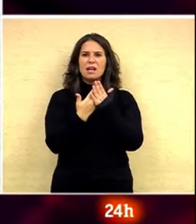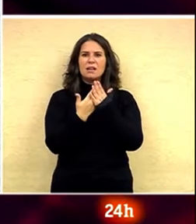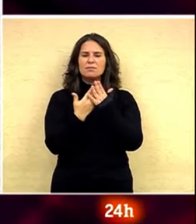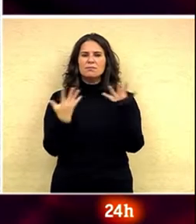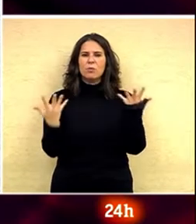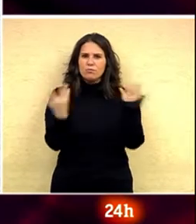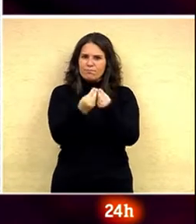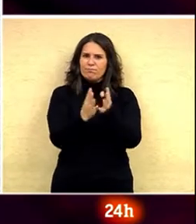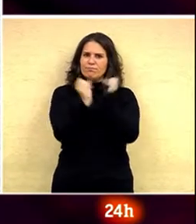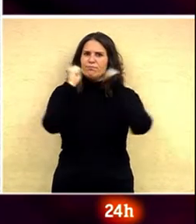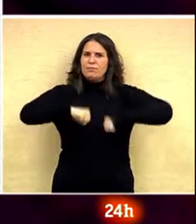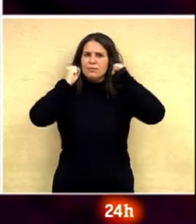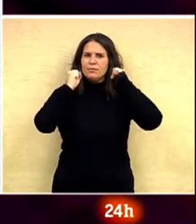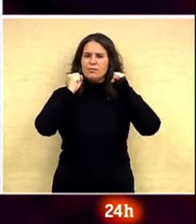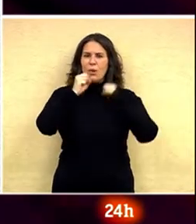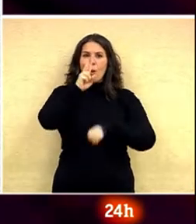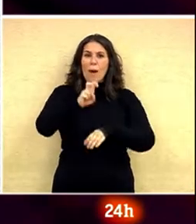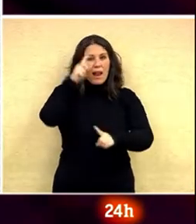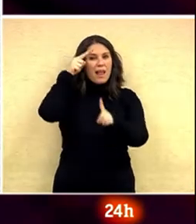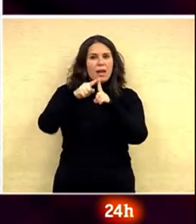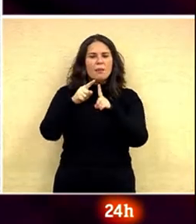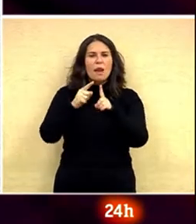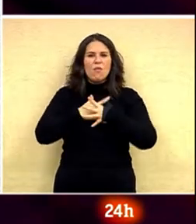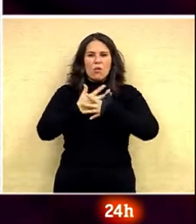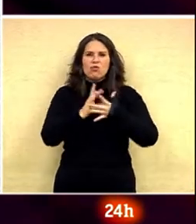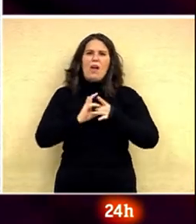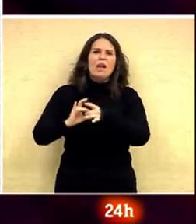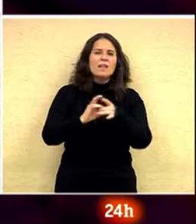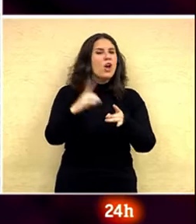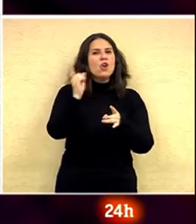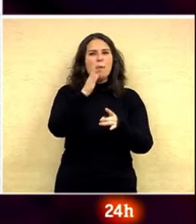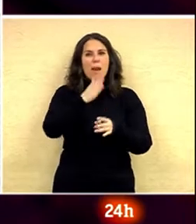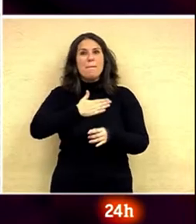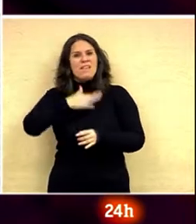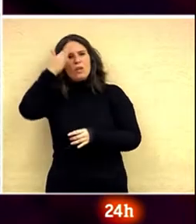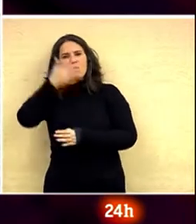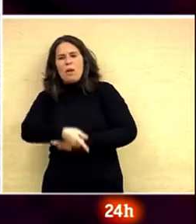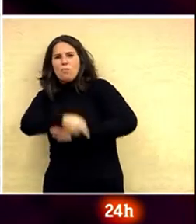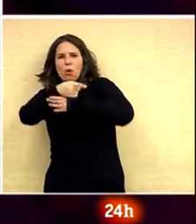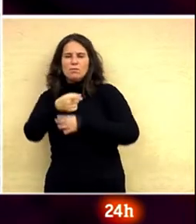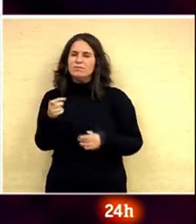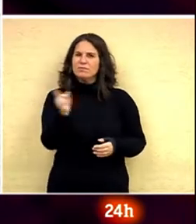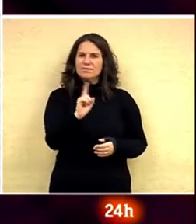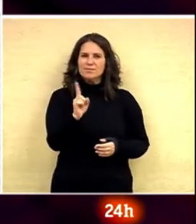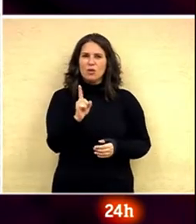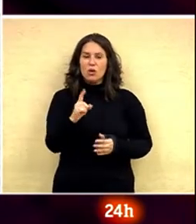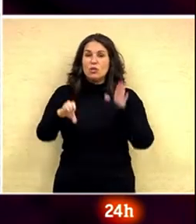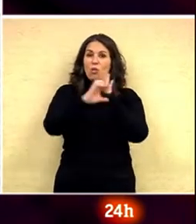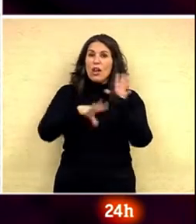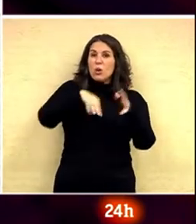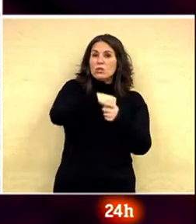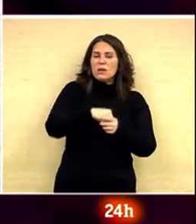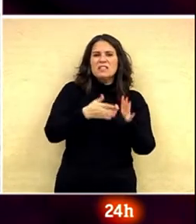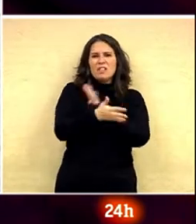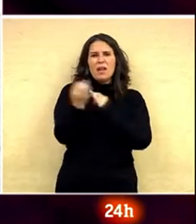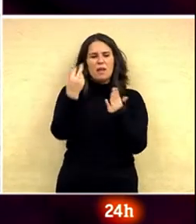encuentro. Sirve para unar voluntades, no para imponer las propias. Una Constitución inclusiva demanda